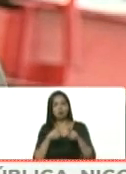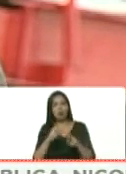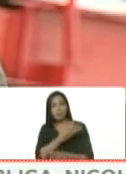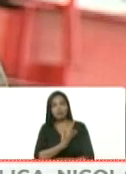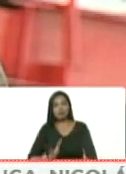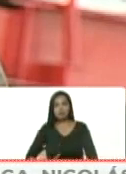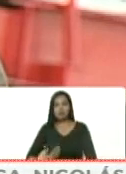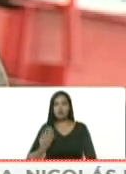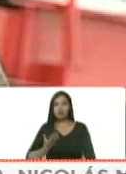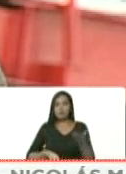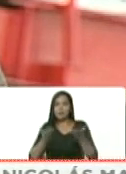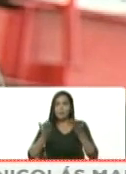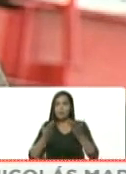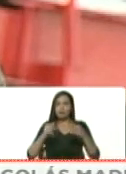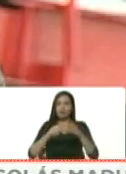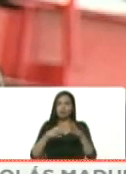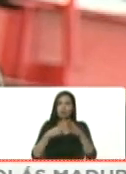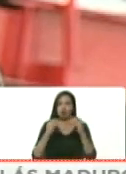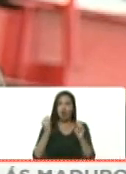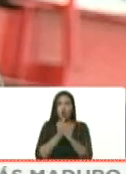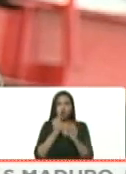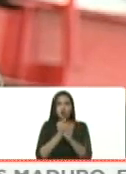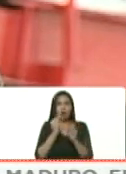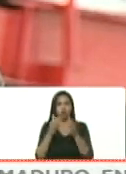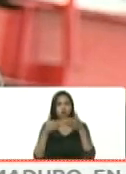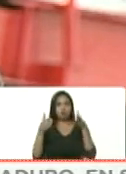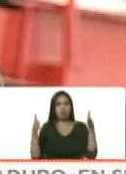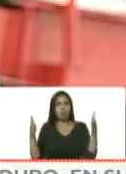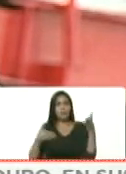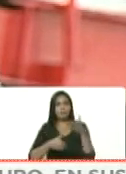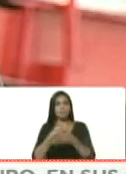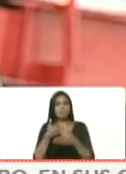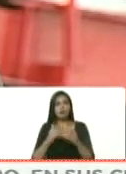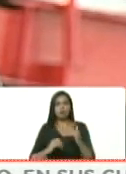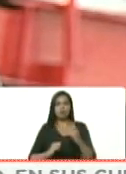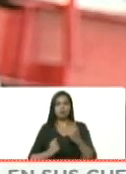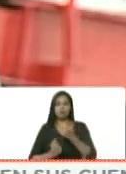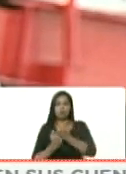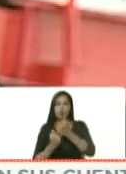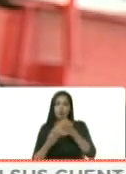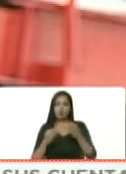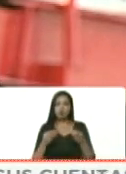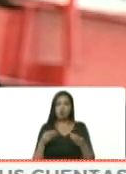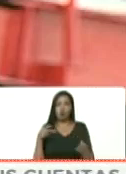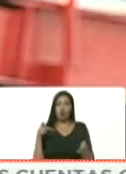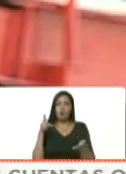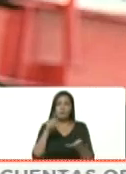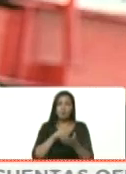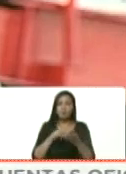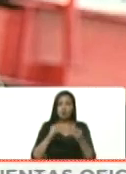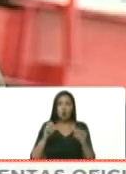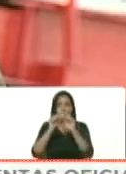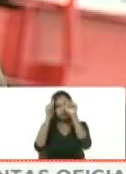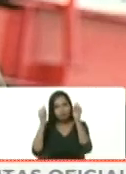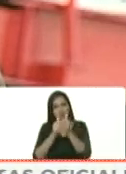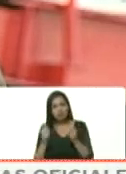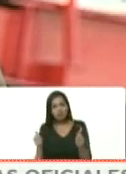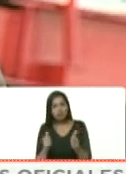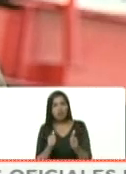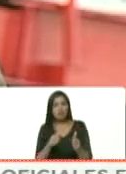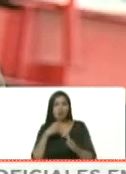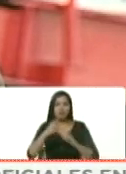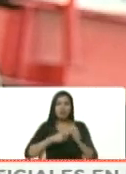para hacer un balance de los trabajos de ampliación de la plataforma de atraque e instalación de todo el sistema de